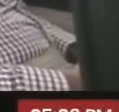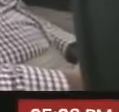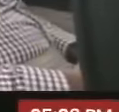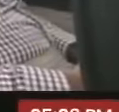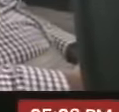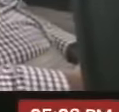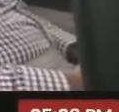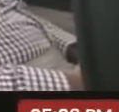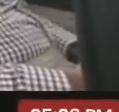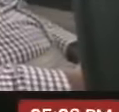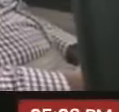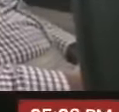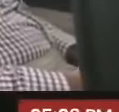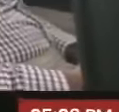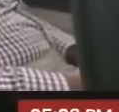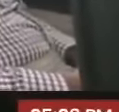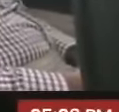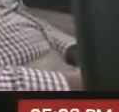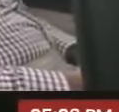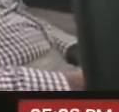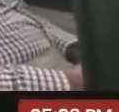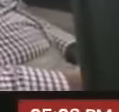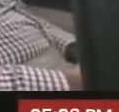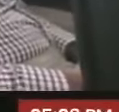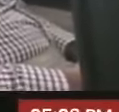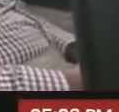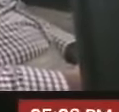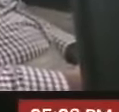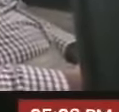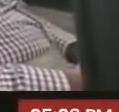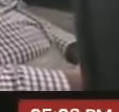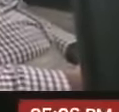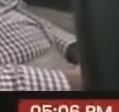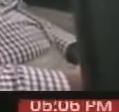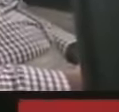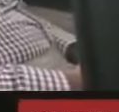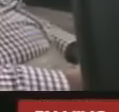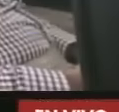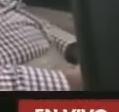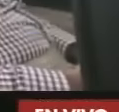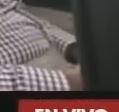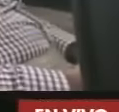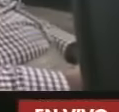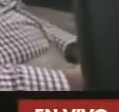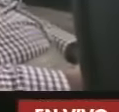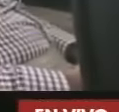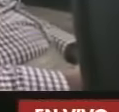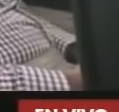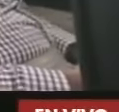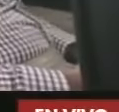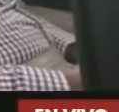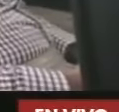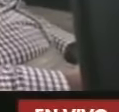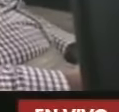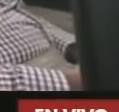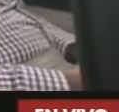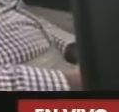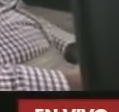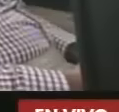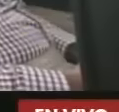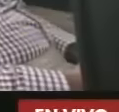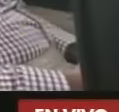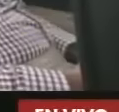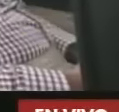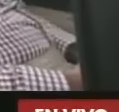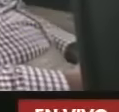Buenísimo, presidente. Esa es una de las barreras que las mujeres deben vencer para su desarrollo y empoderamiento.